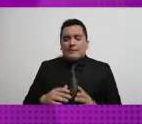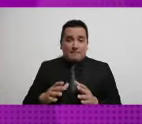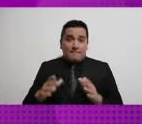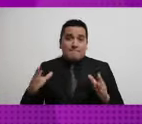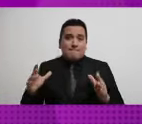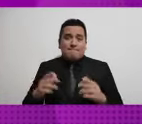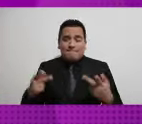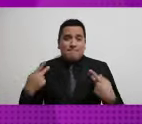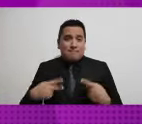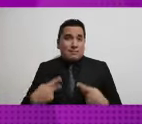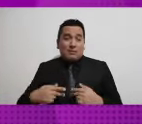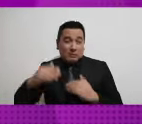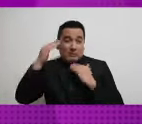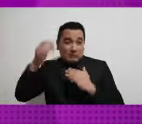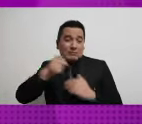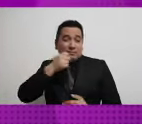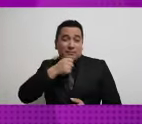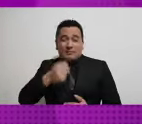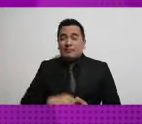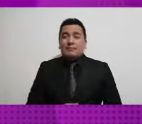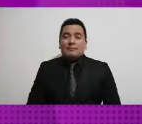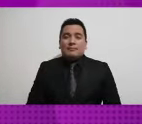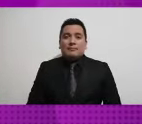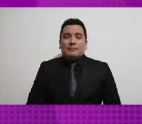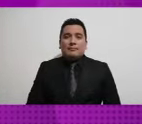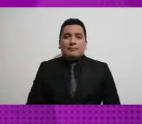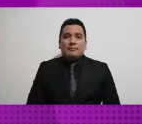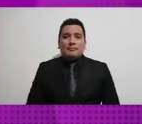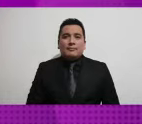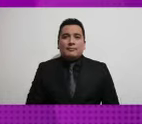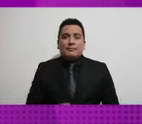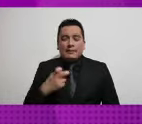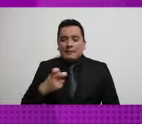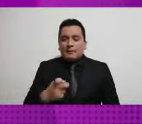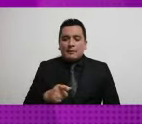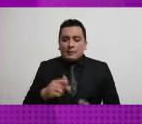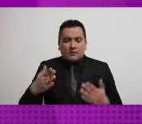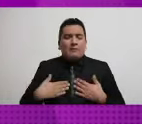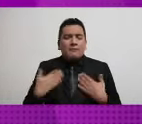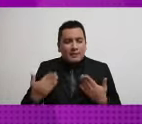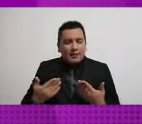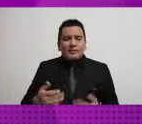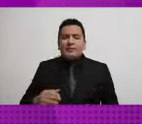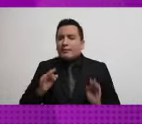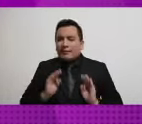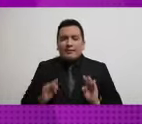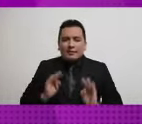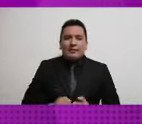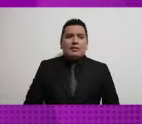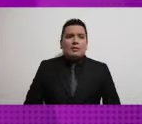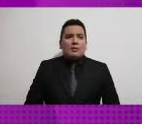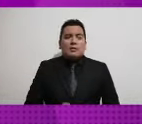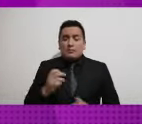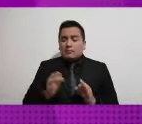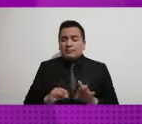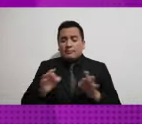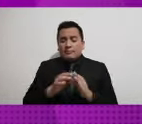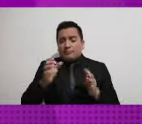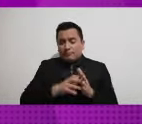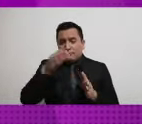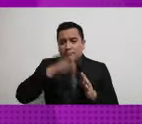mayoría de adultos mayores, ¿sí? Entonces, siéntanse tranquilos, hay que ejercer